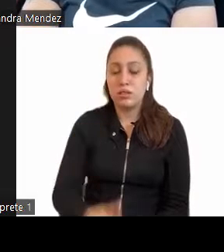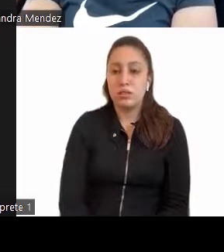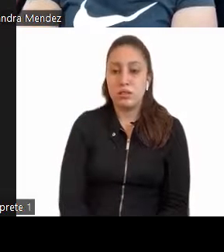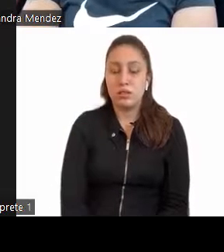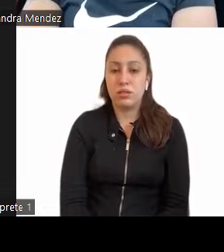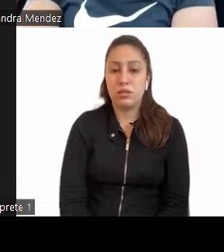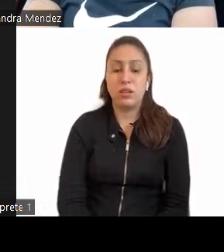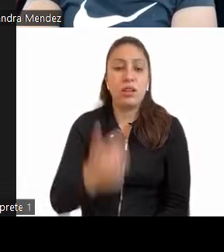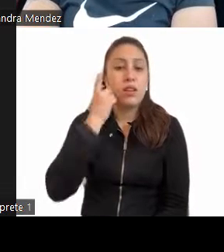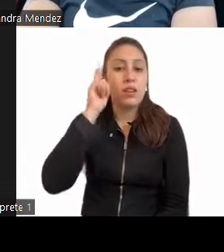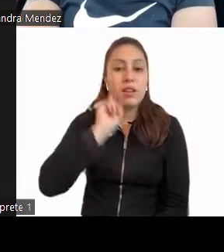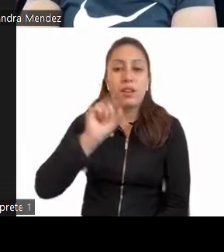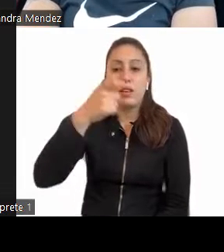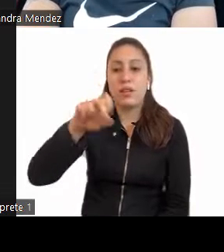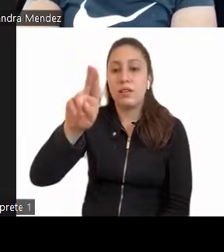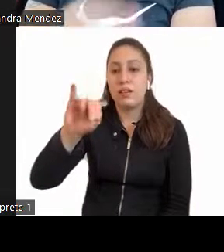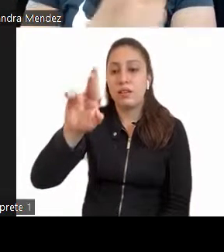Gabriela Quiroga Anguiano.